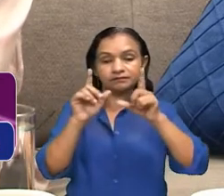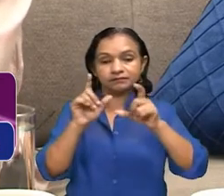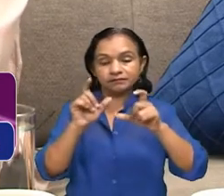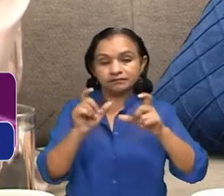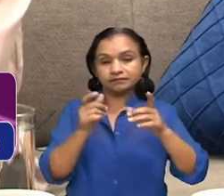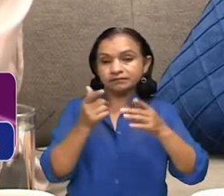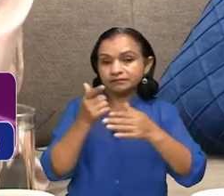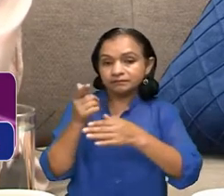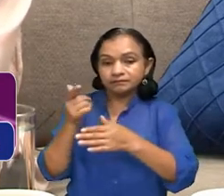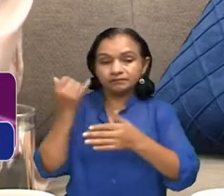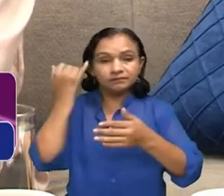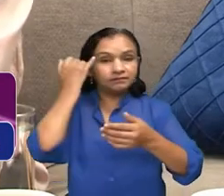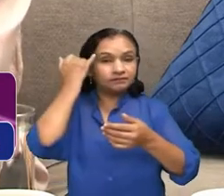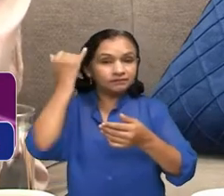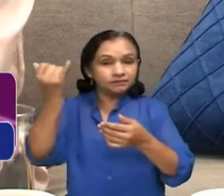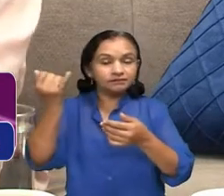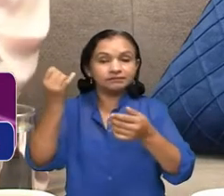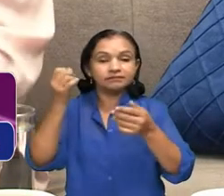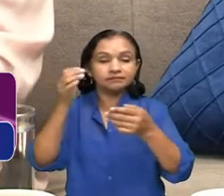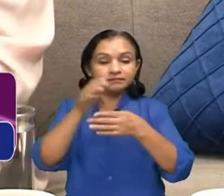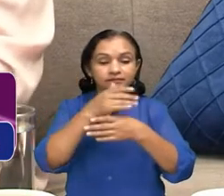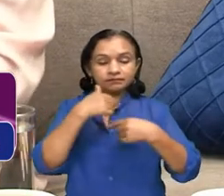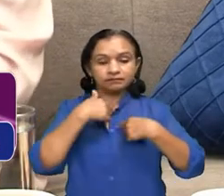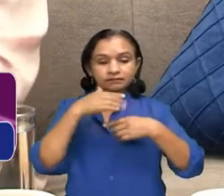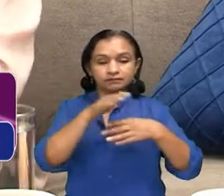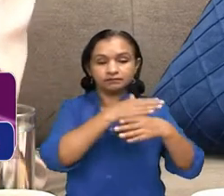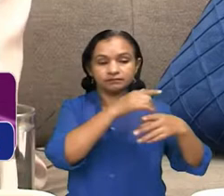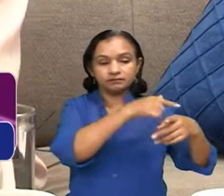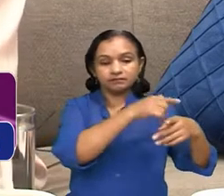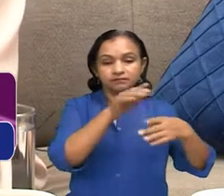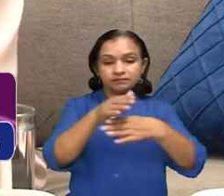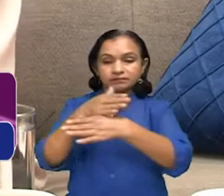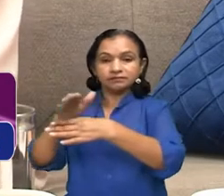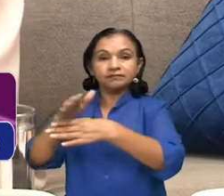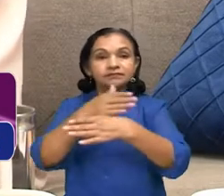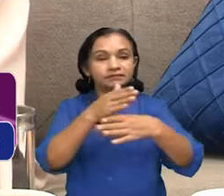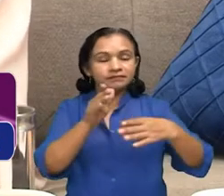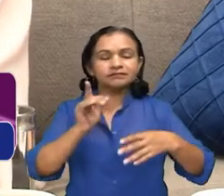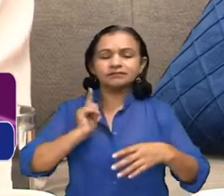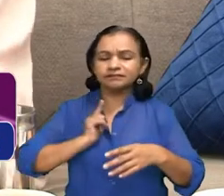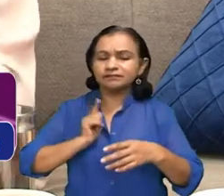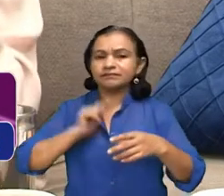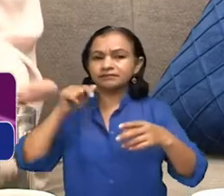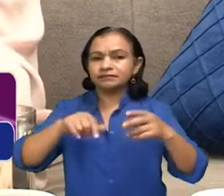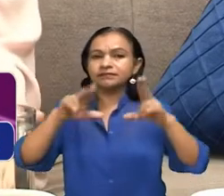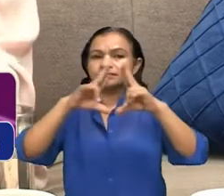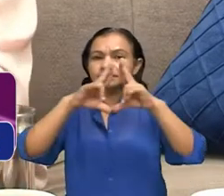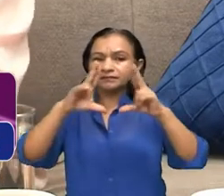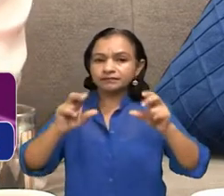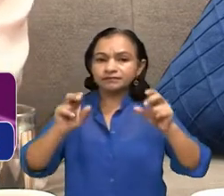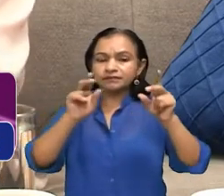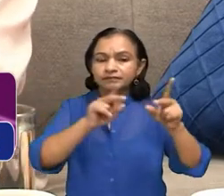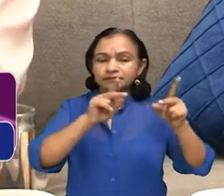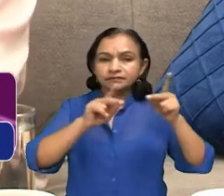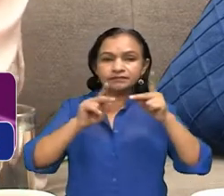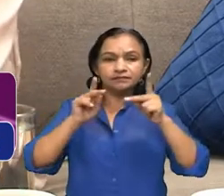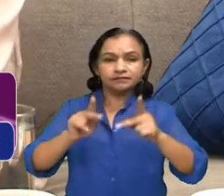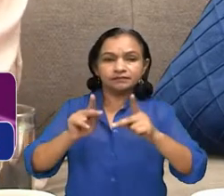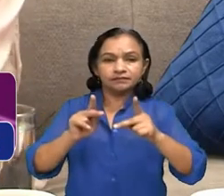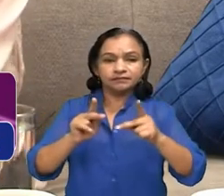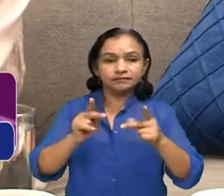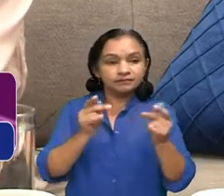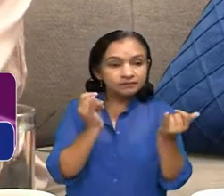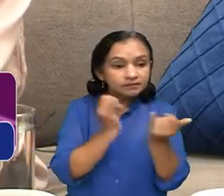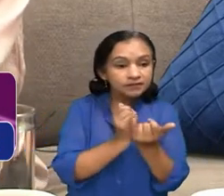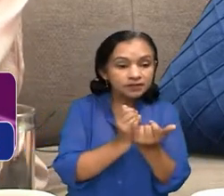de creatividad que me diferencia a los demás. Y eso lo tenemos nosotros, tenemos artesanos que no repiten